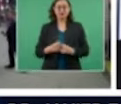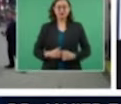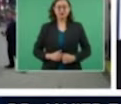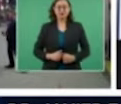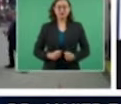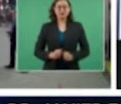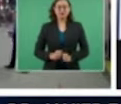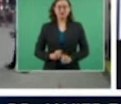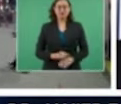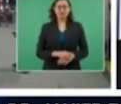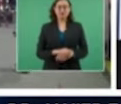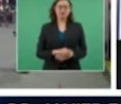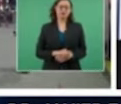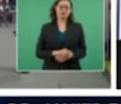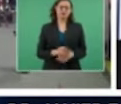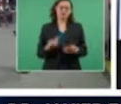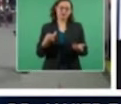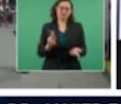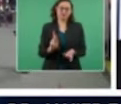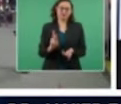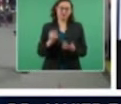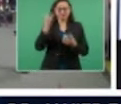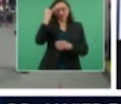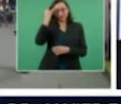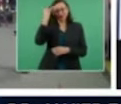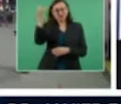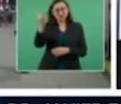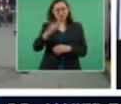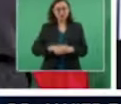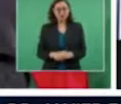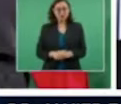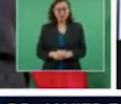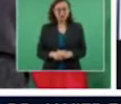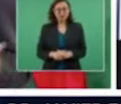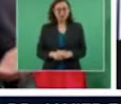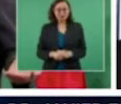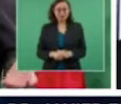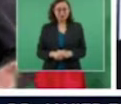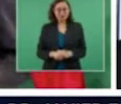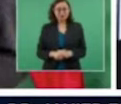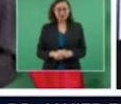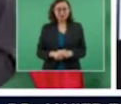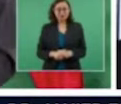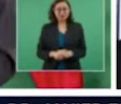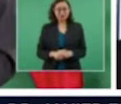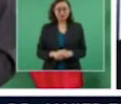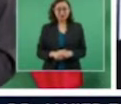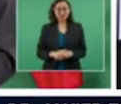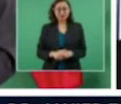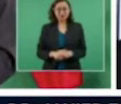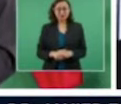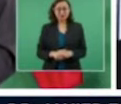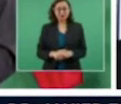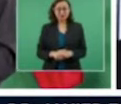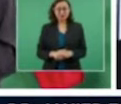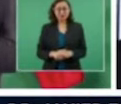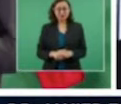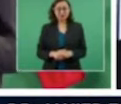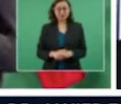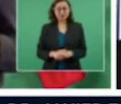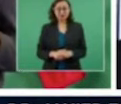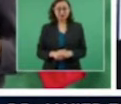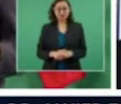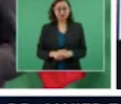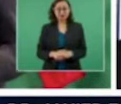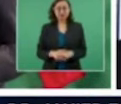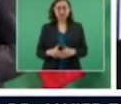6 expresidentes de México, sino que también nos encontramos ante el hecho que la prensa ya no se va a regular mediante la prensa, sino ahora